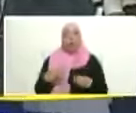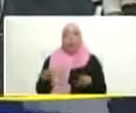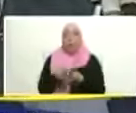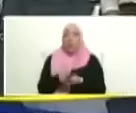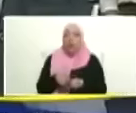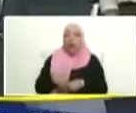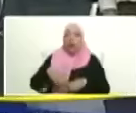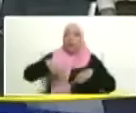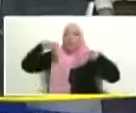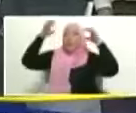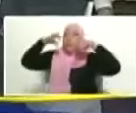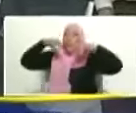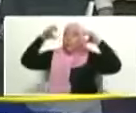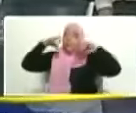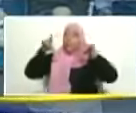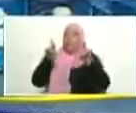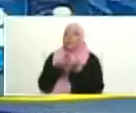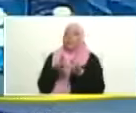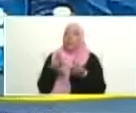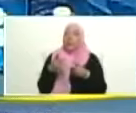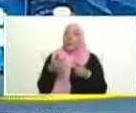aquí.